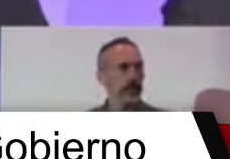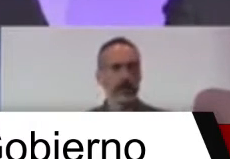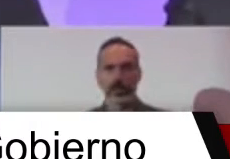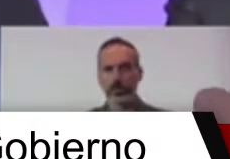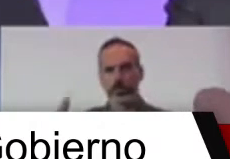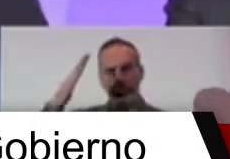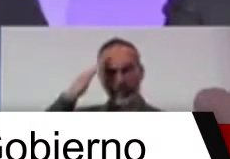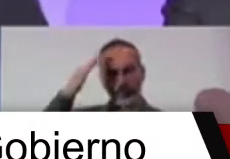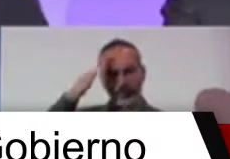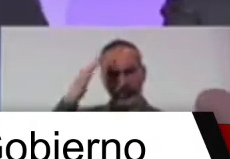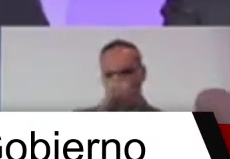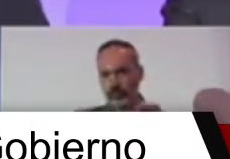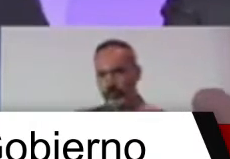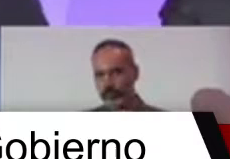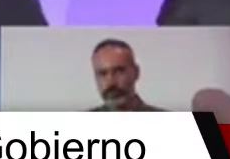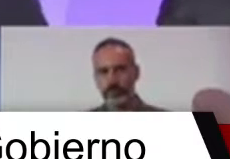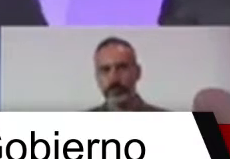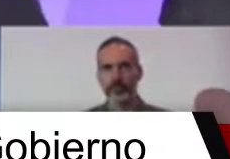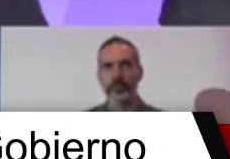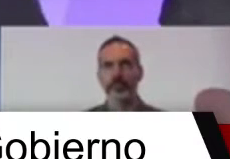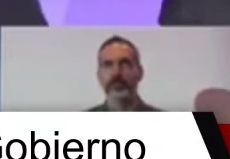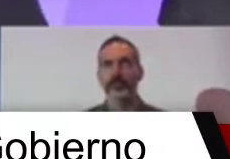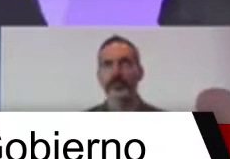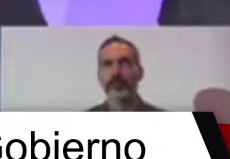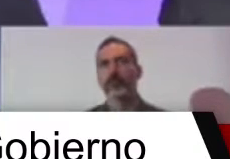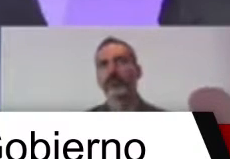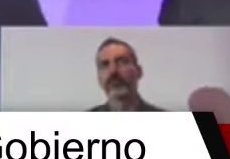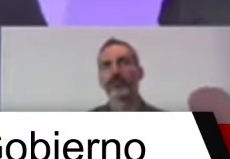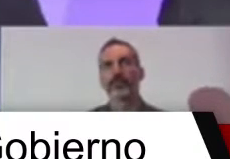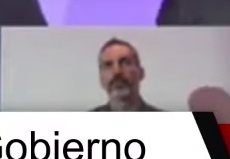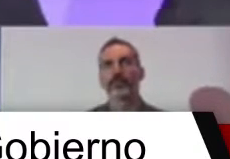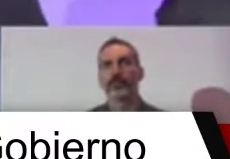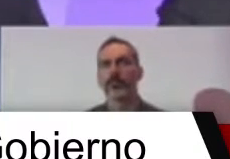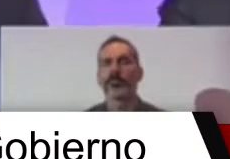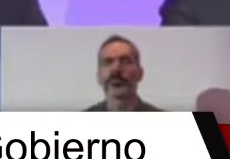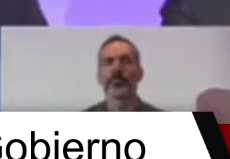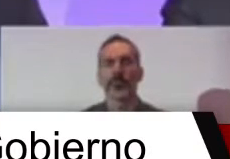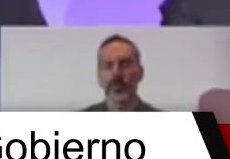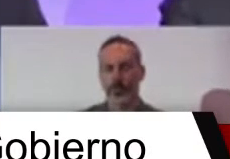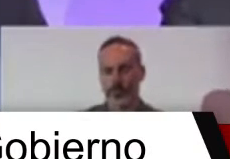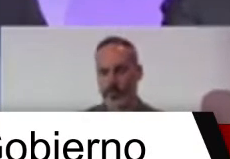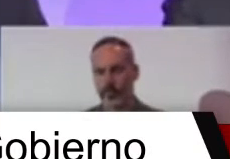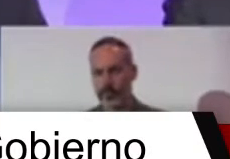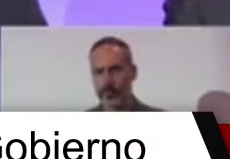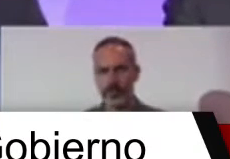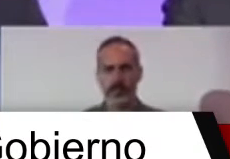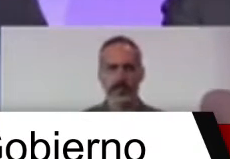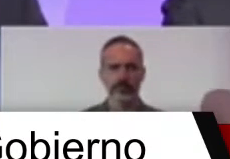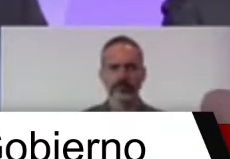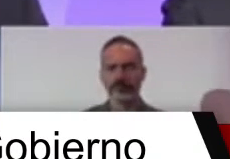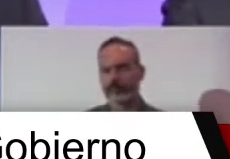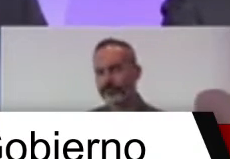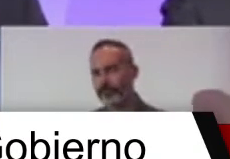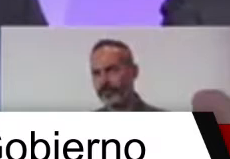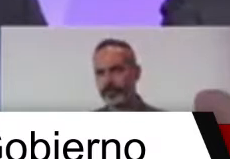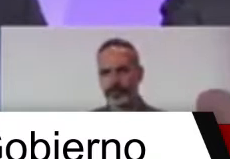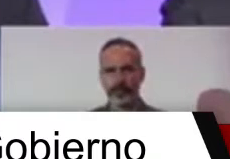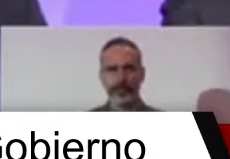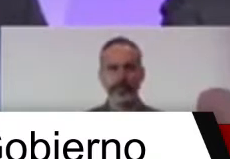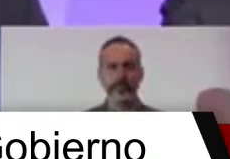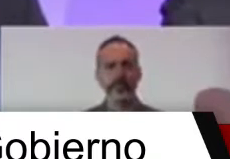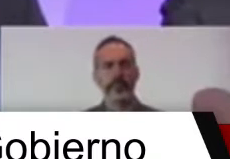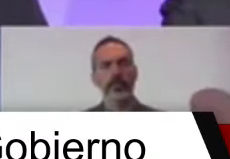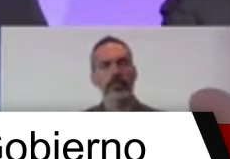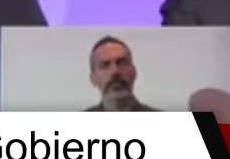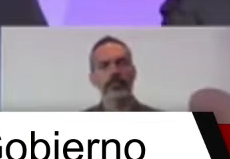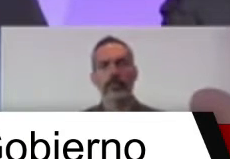líderes sindicales de mercados y de agrupaciones, representantes de la sociedad civil y a todas las personas que nos acompañan y que